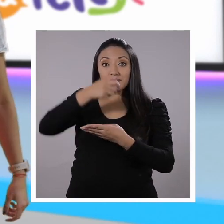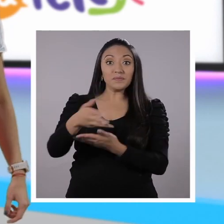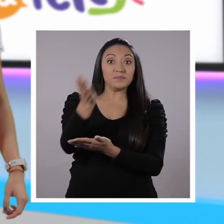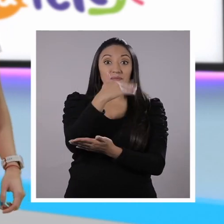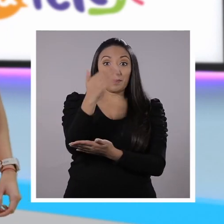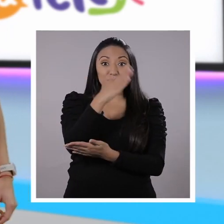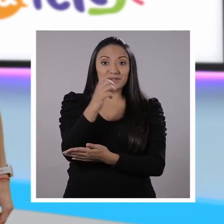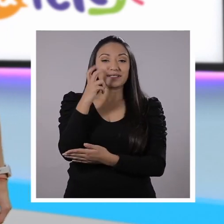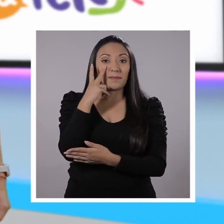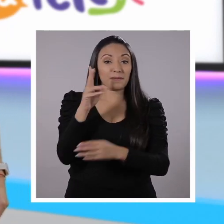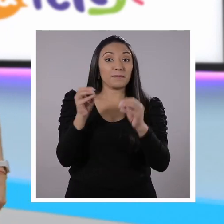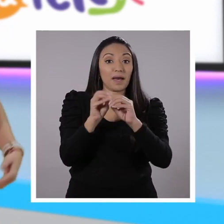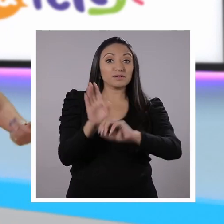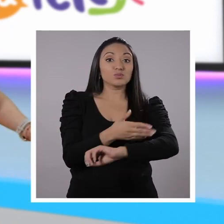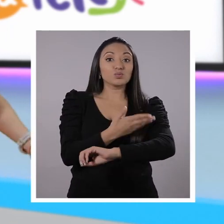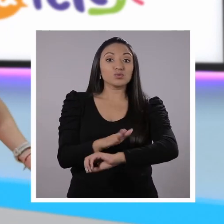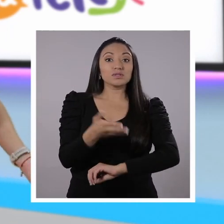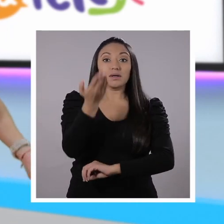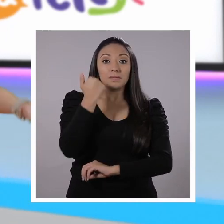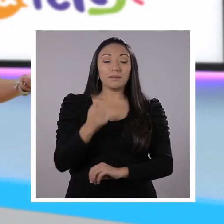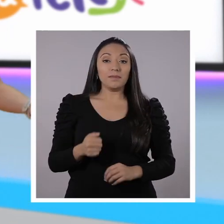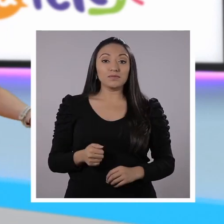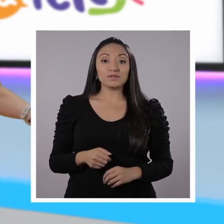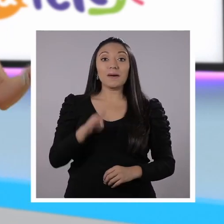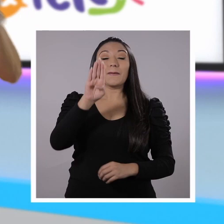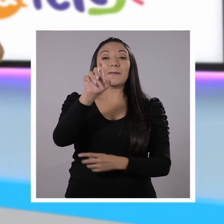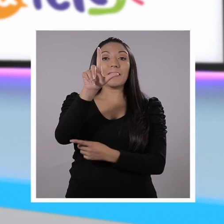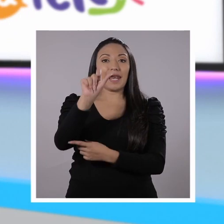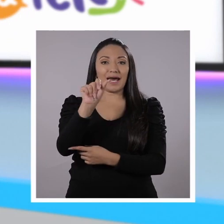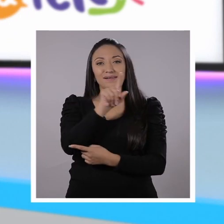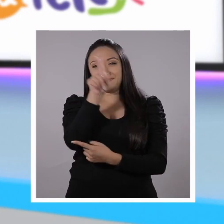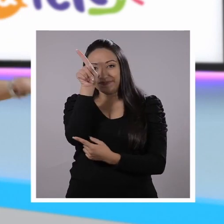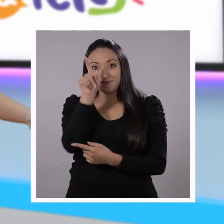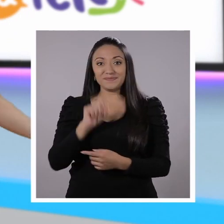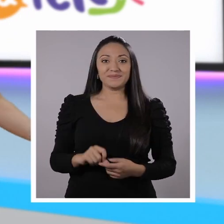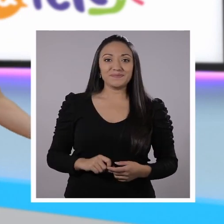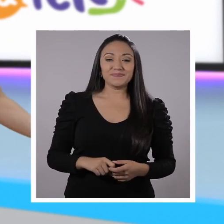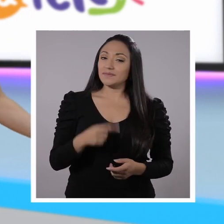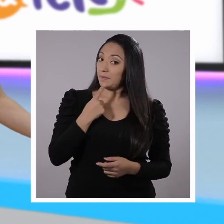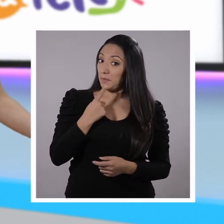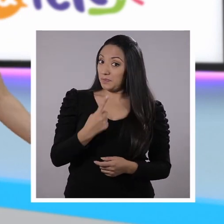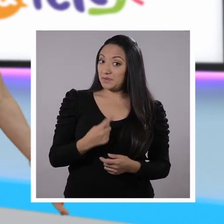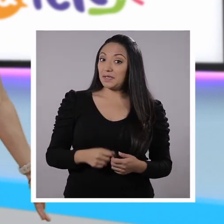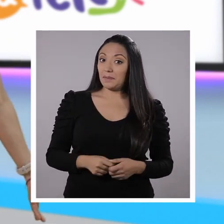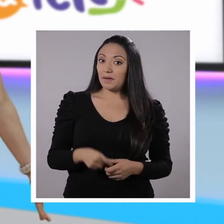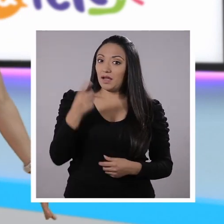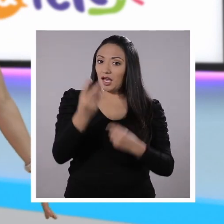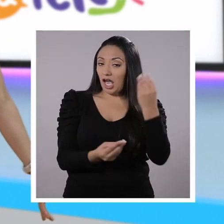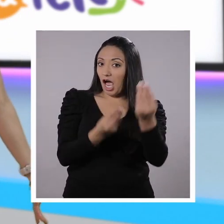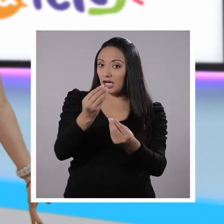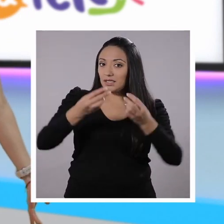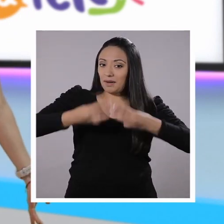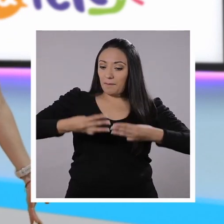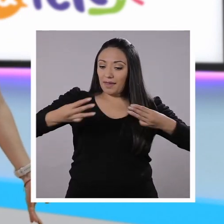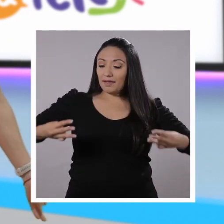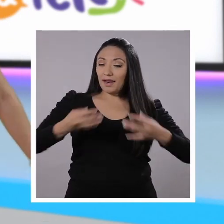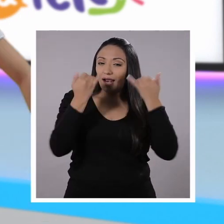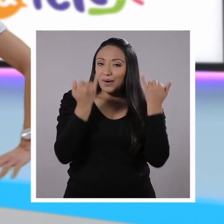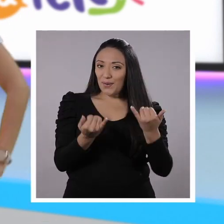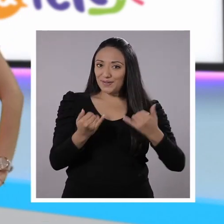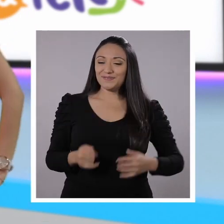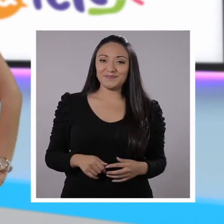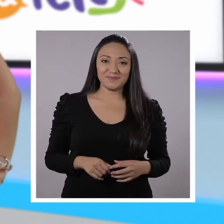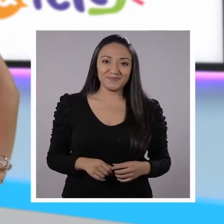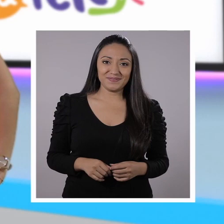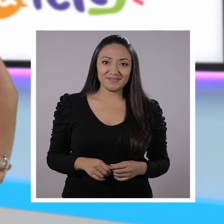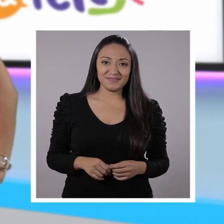Me parece una idea genial. Vamos a hacerlo, Monse. Vamos a hacerlo. Pero antes, ¿qué? Vamos con Vela. Vamos con Vela. ¿Qué nos dirá hoy Vela? Para